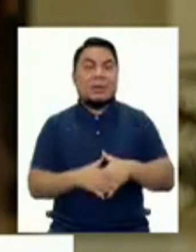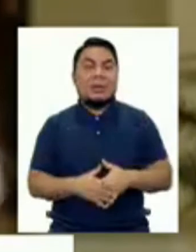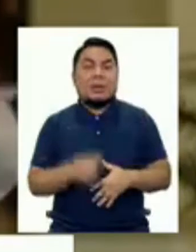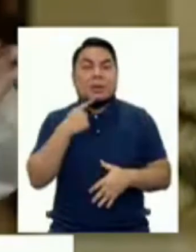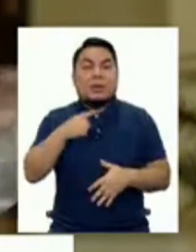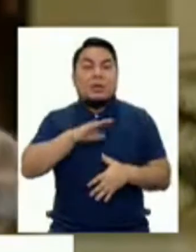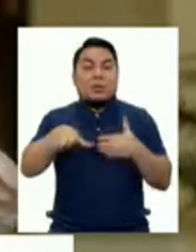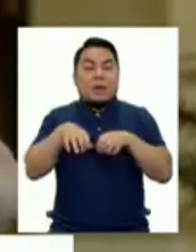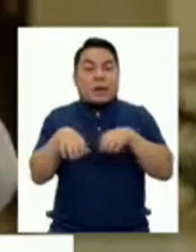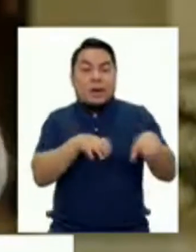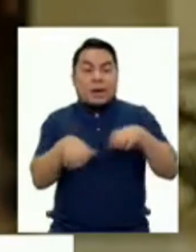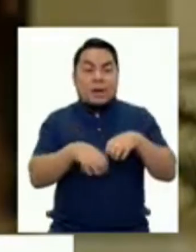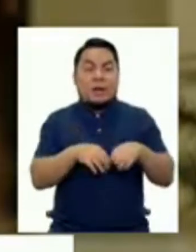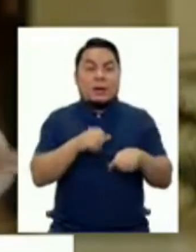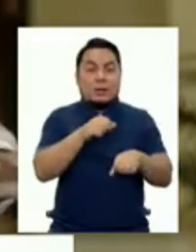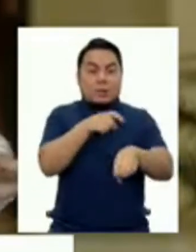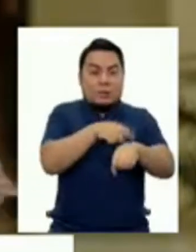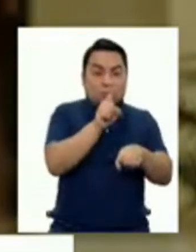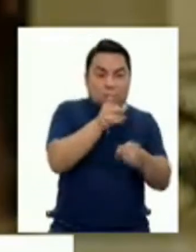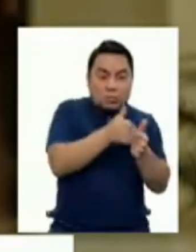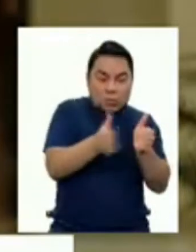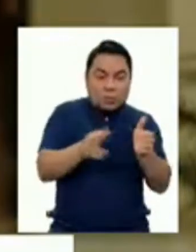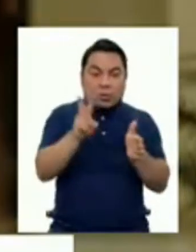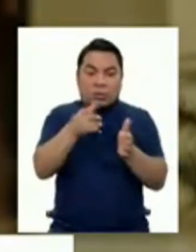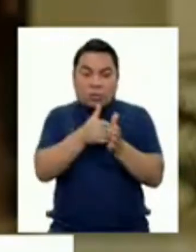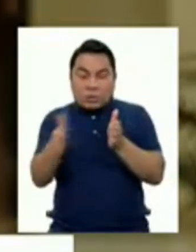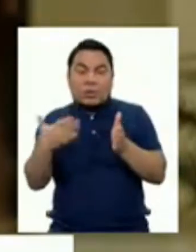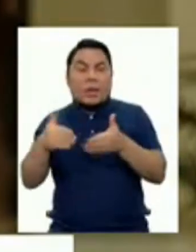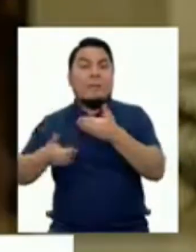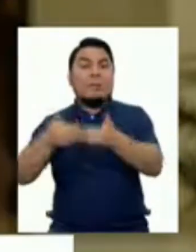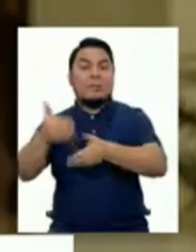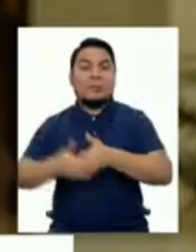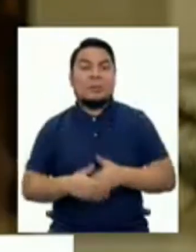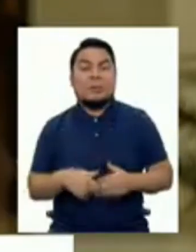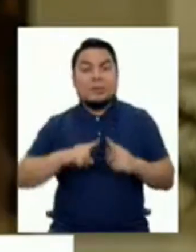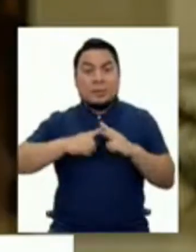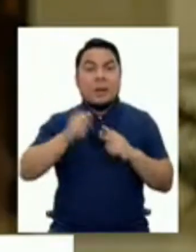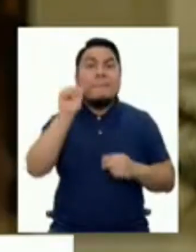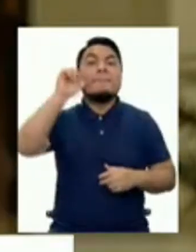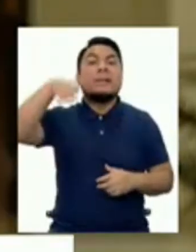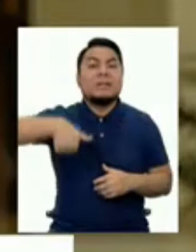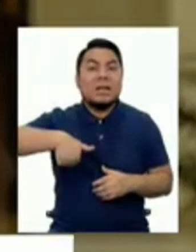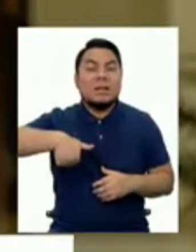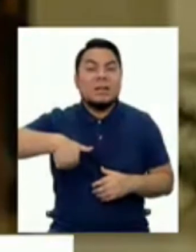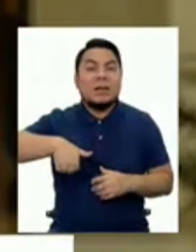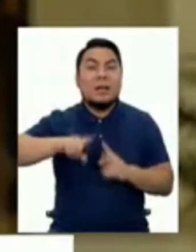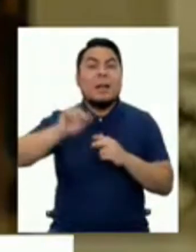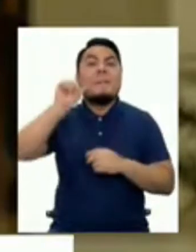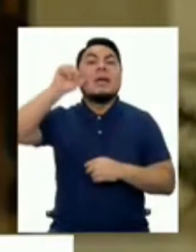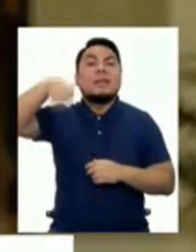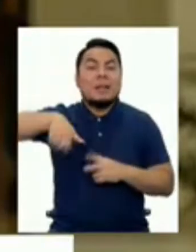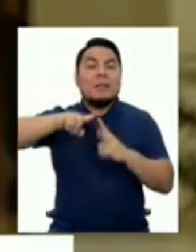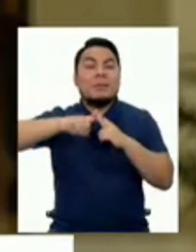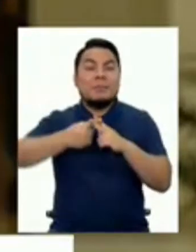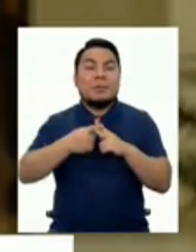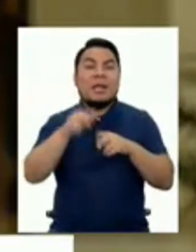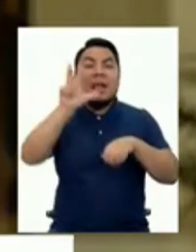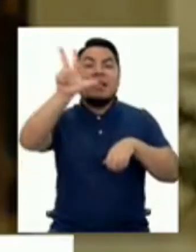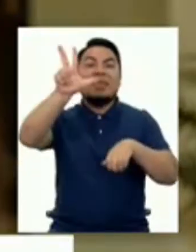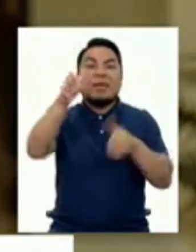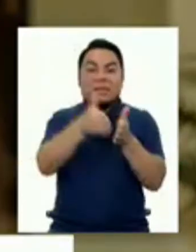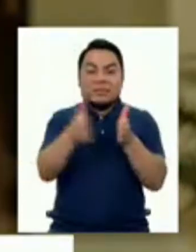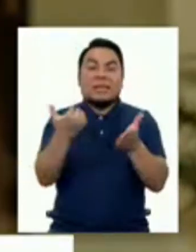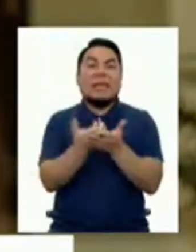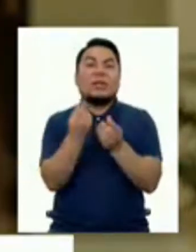las actividades, la fase 1, la fase 2, que ya están en proceso, y a partir de mañana comienza la fase 3 de